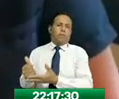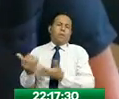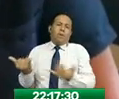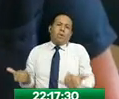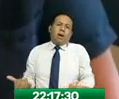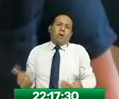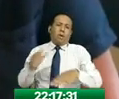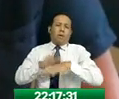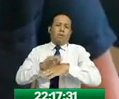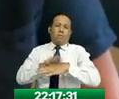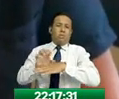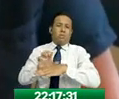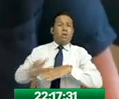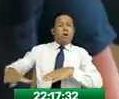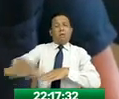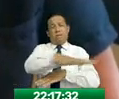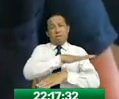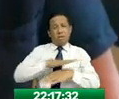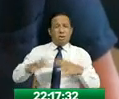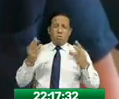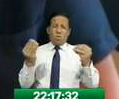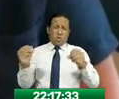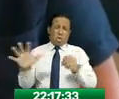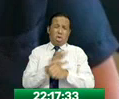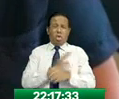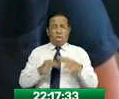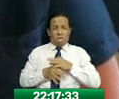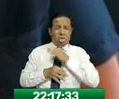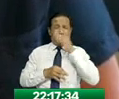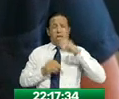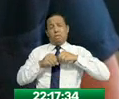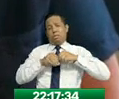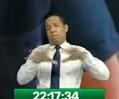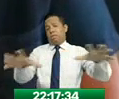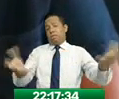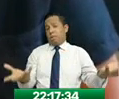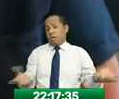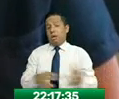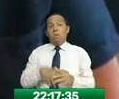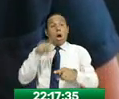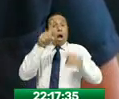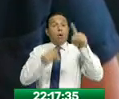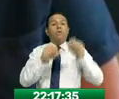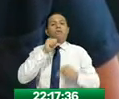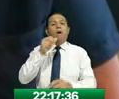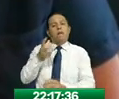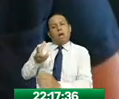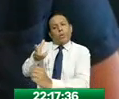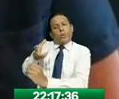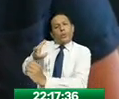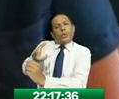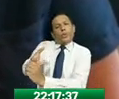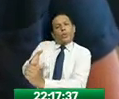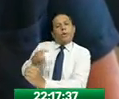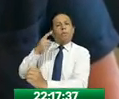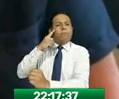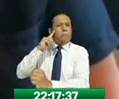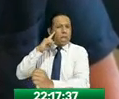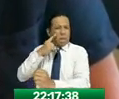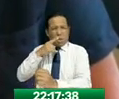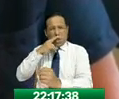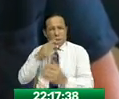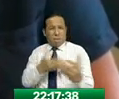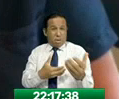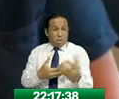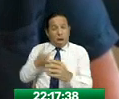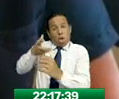niños se vacunen en los últimos meses y haciendo que enfermedades como el sarampión, como la influenza, como la